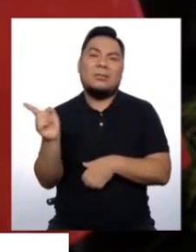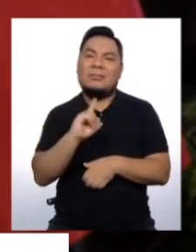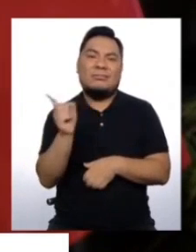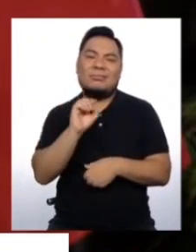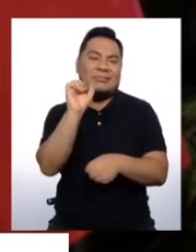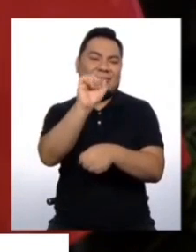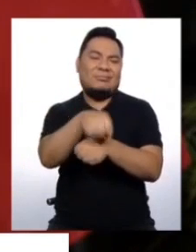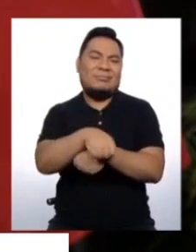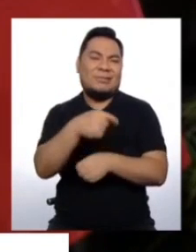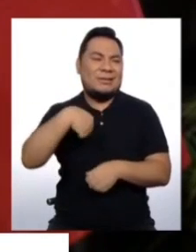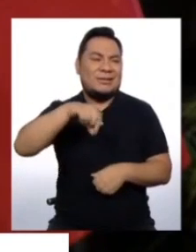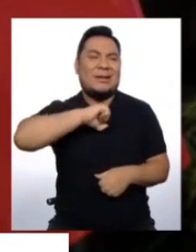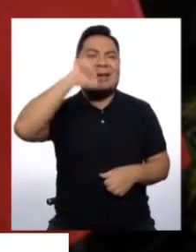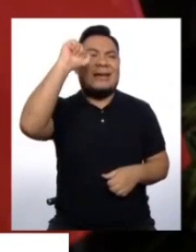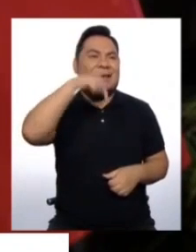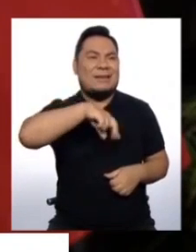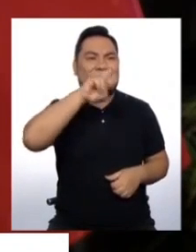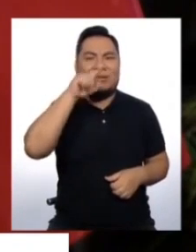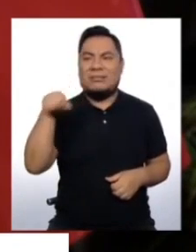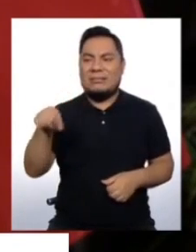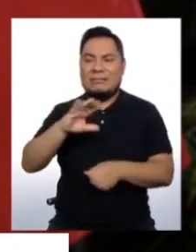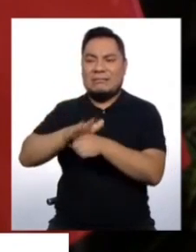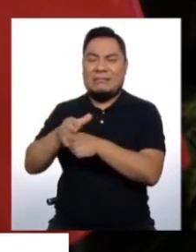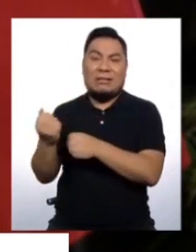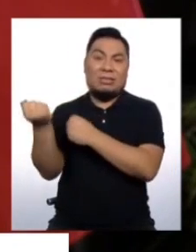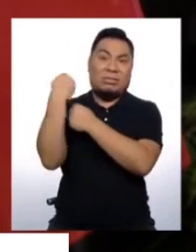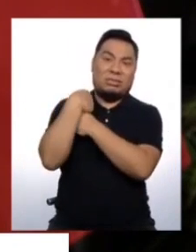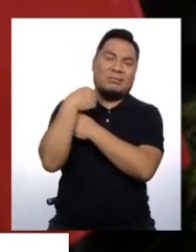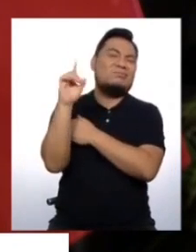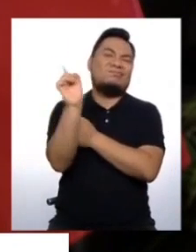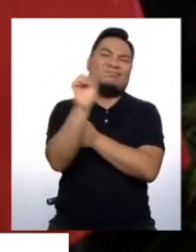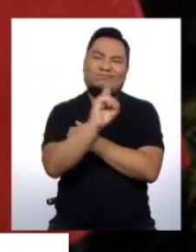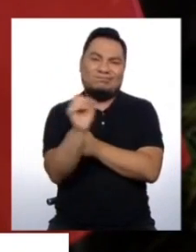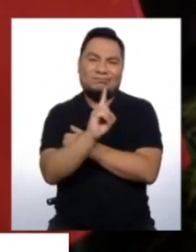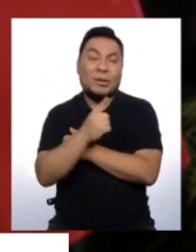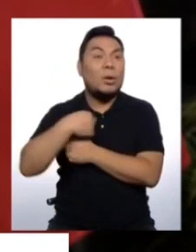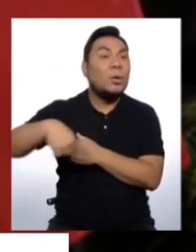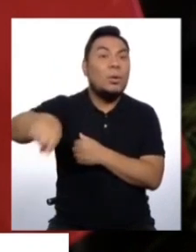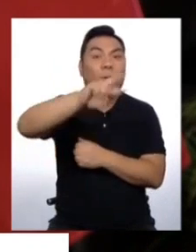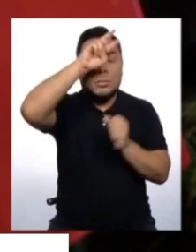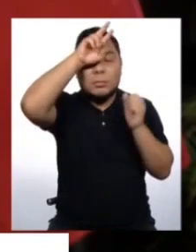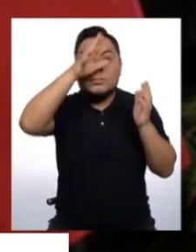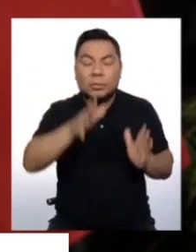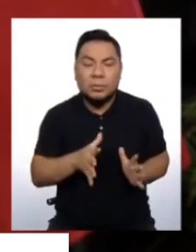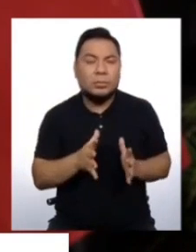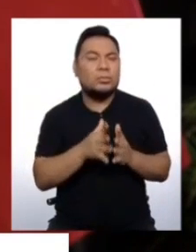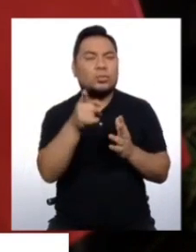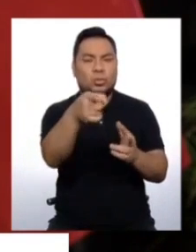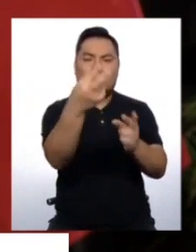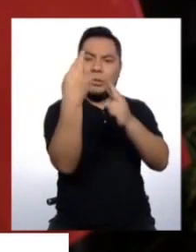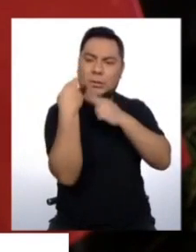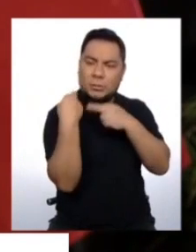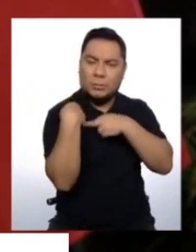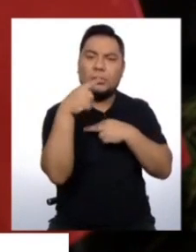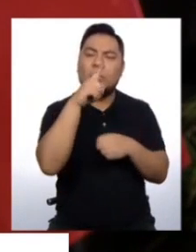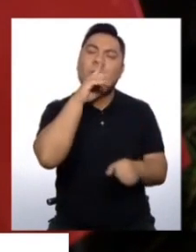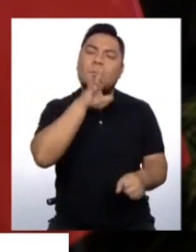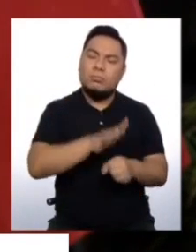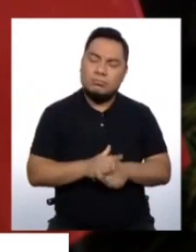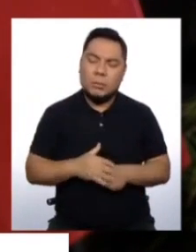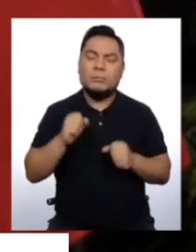va a ganar. El pueblo, la gente, con su responsabilidad, con su